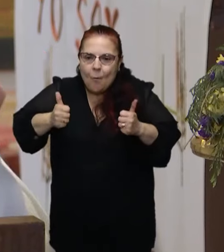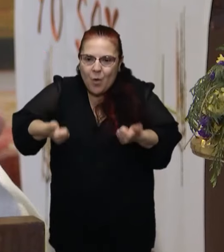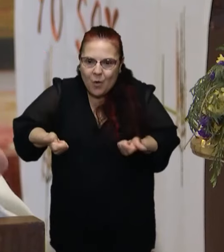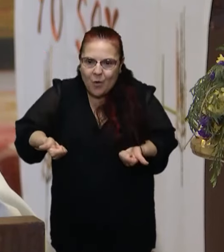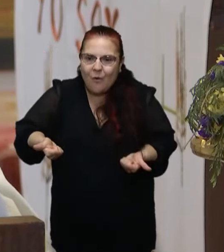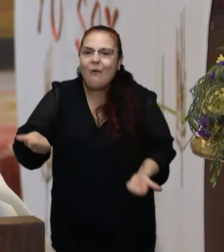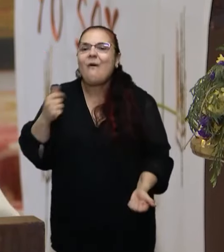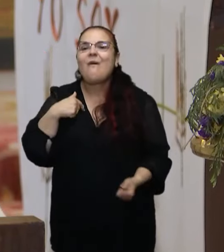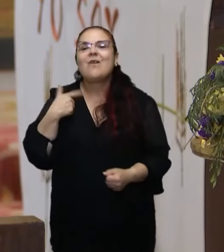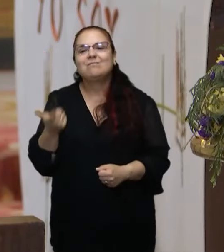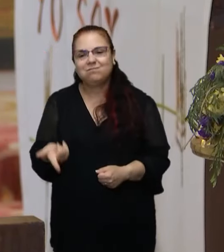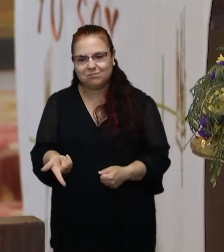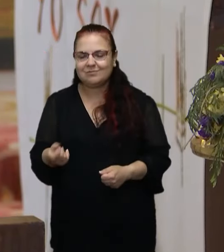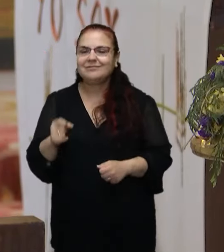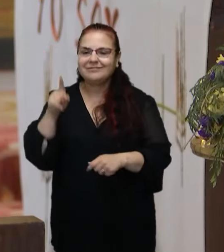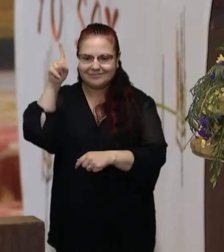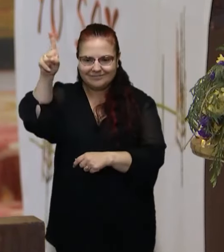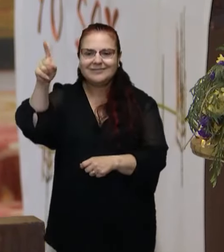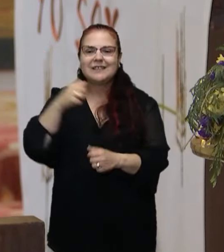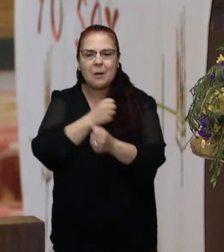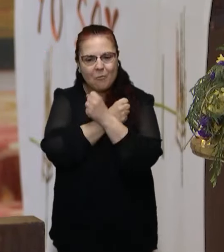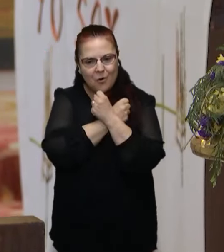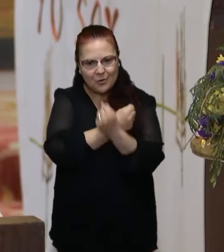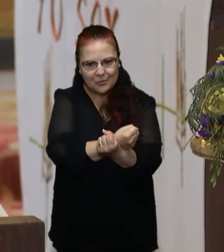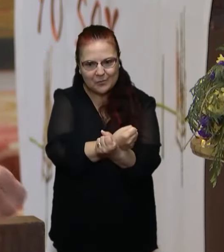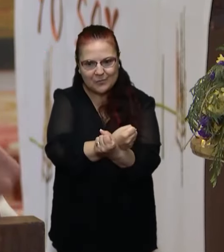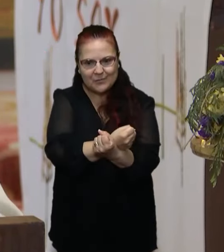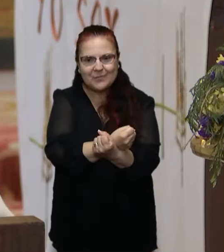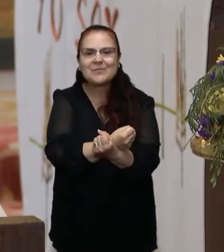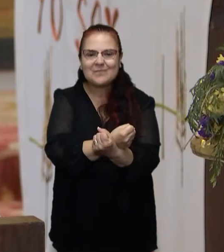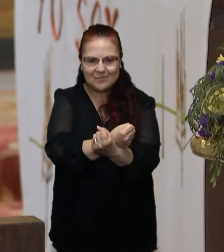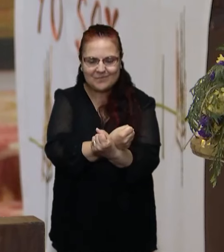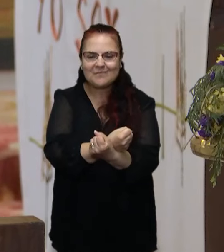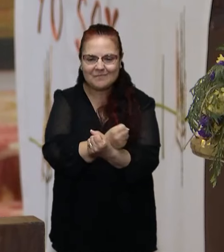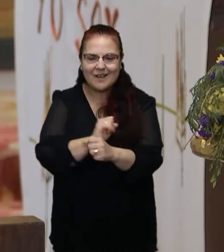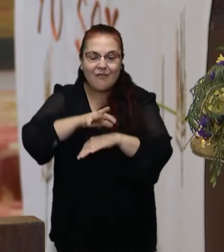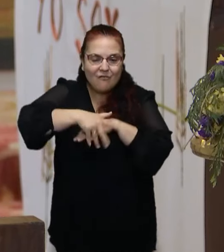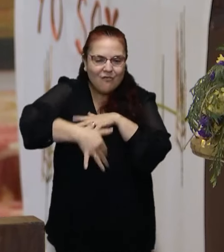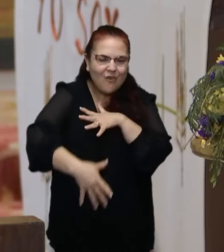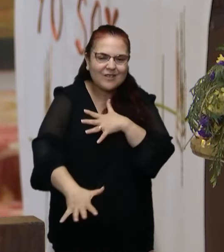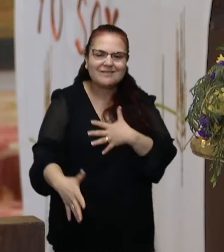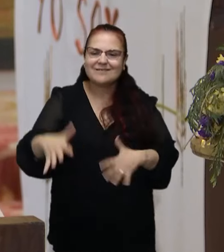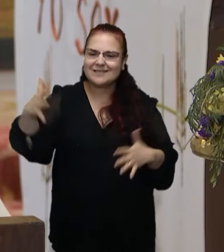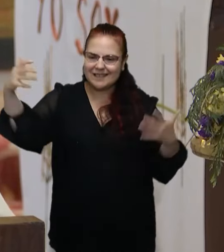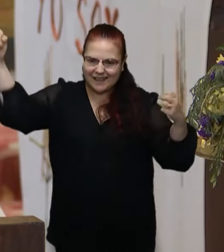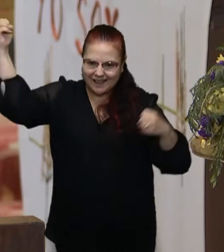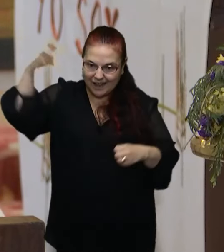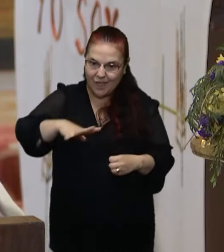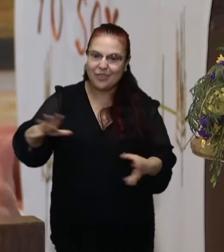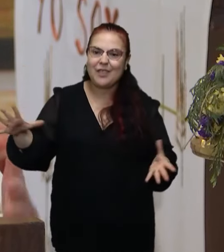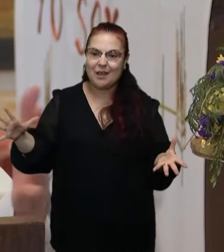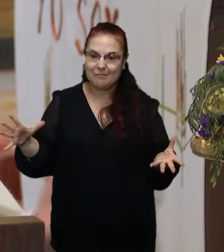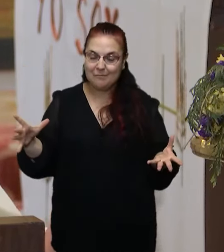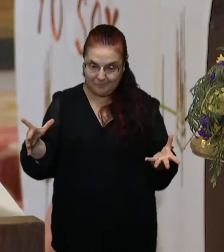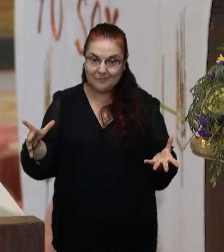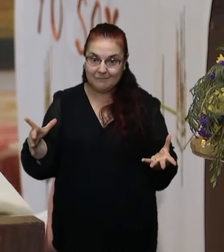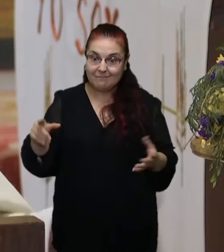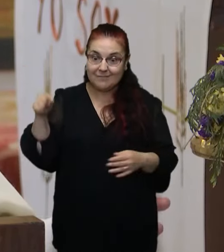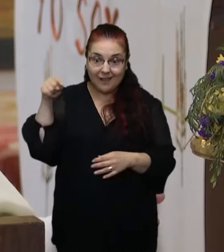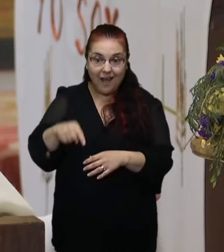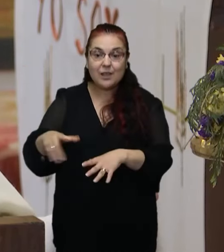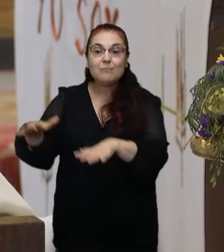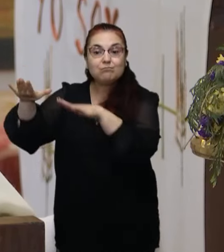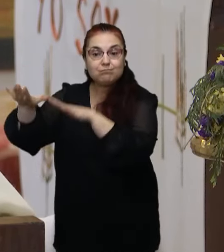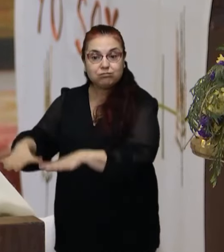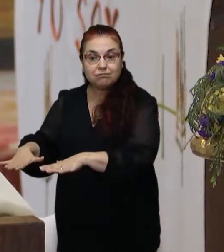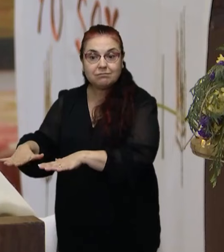fuente de ese amor, la fuente de la gracia. Para ahí, donde Él nos ha puesto, cada